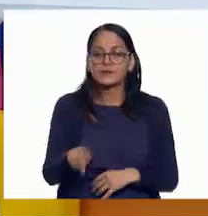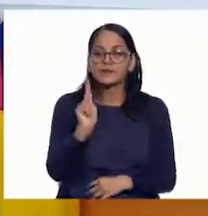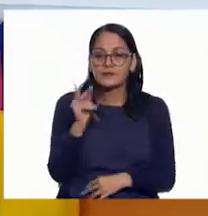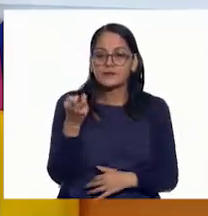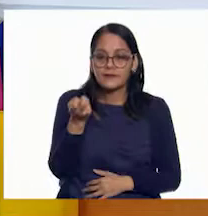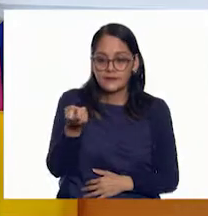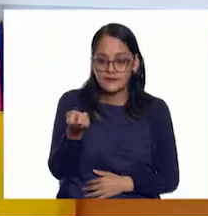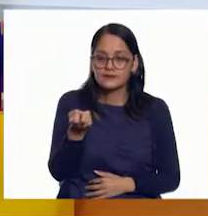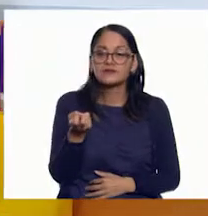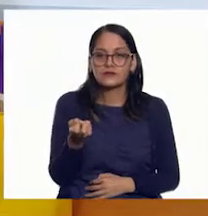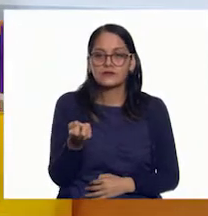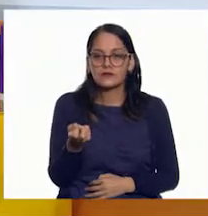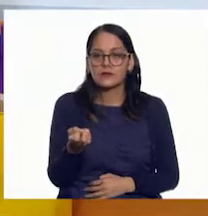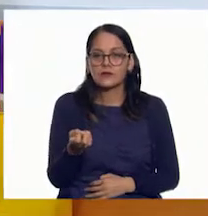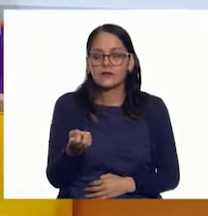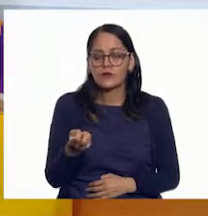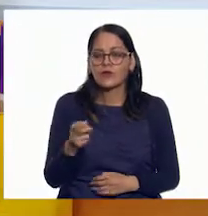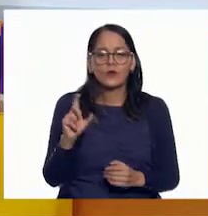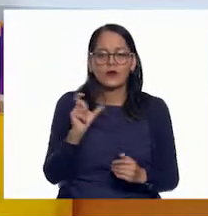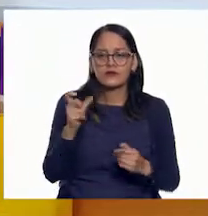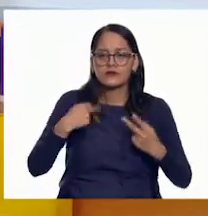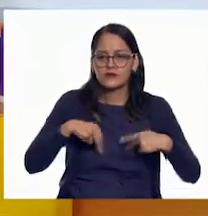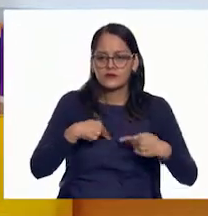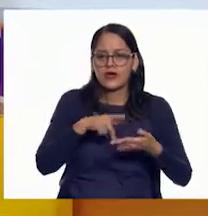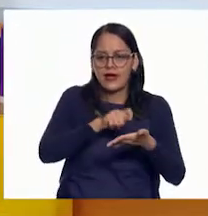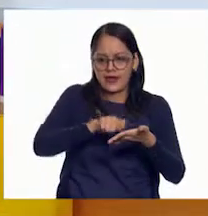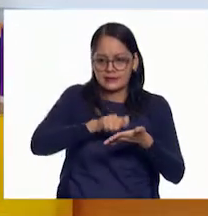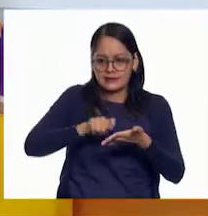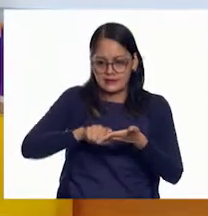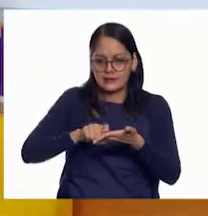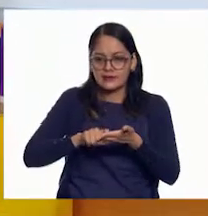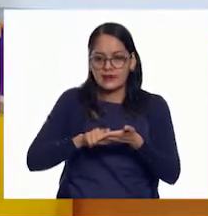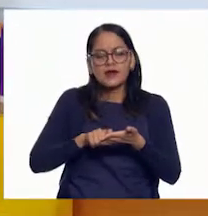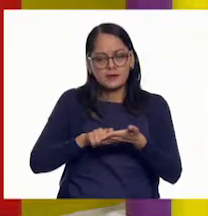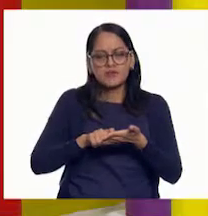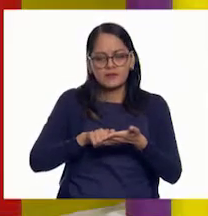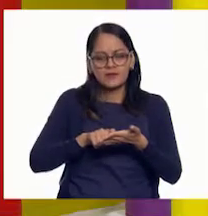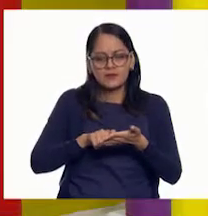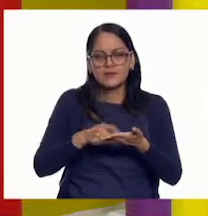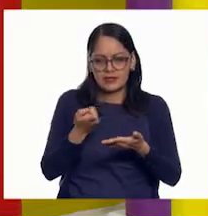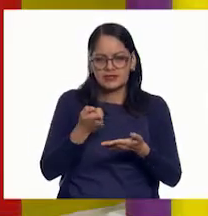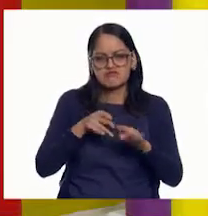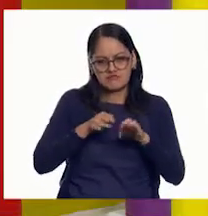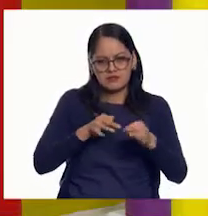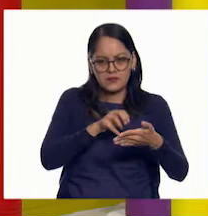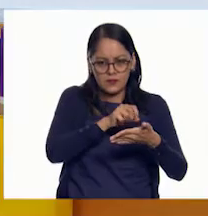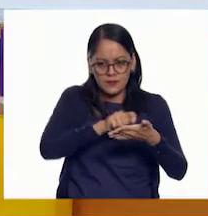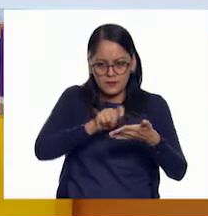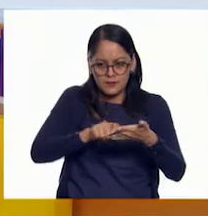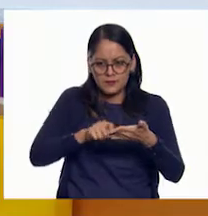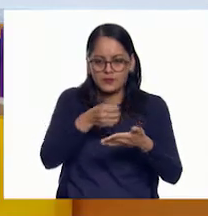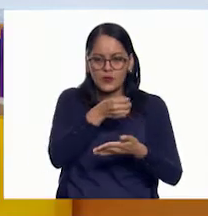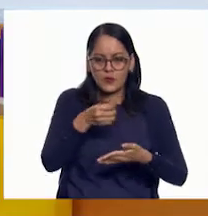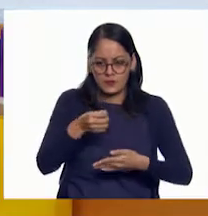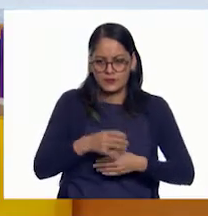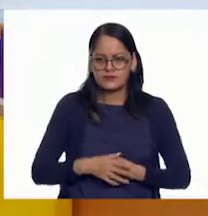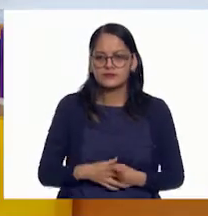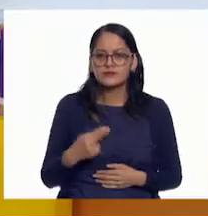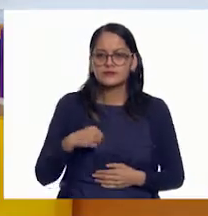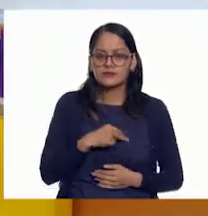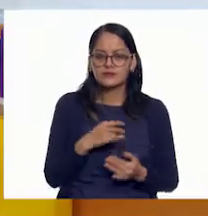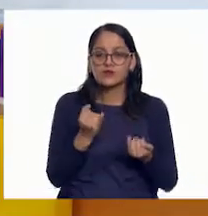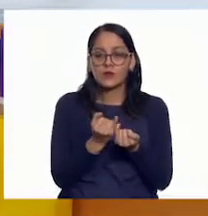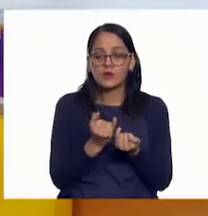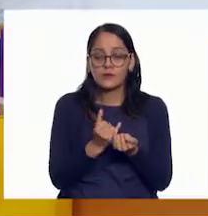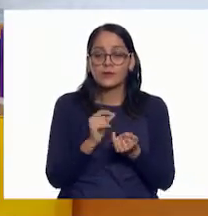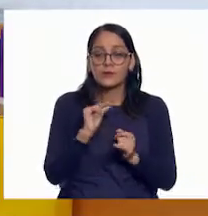se hace cuando estamos escribiendo, cuando somos escritores. Vamos a ir